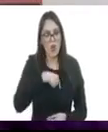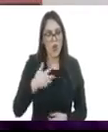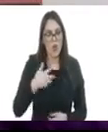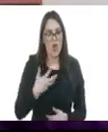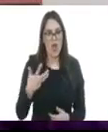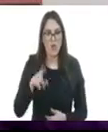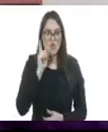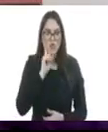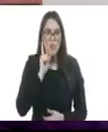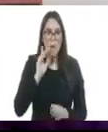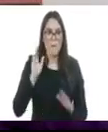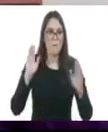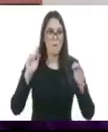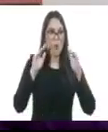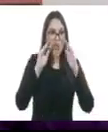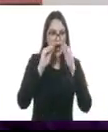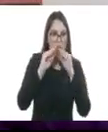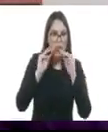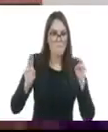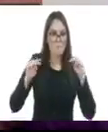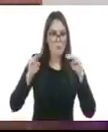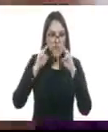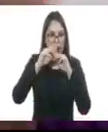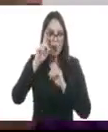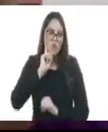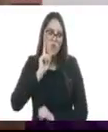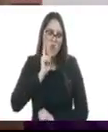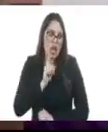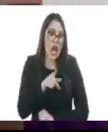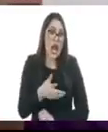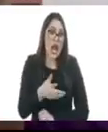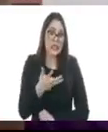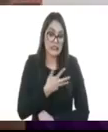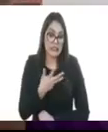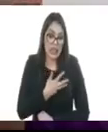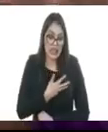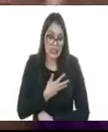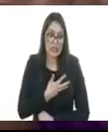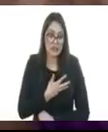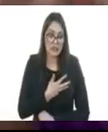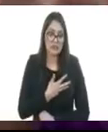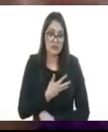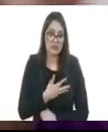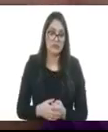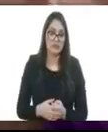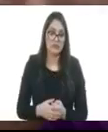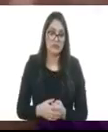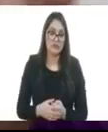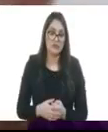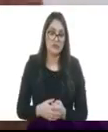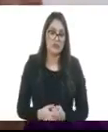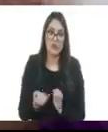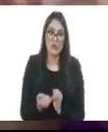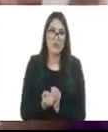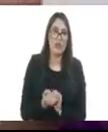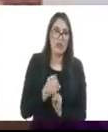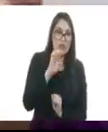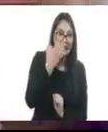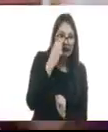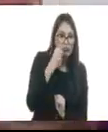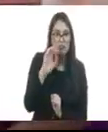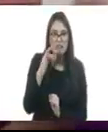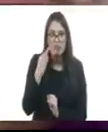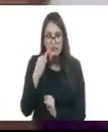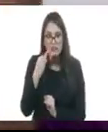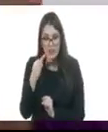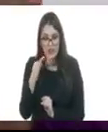Jerónimo Hernández de Petate, incluso en, en enero, febrero, que esto también me llevó a contar